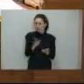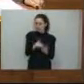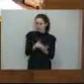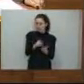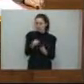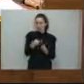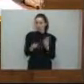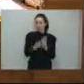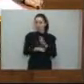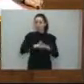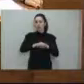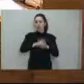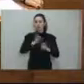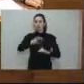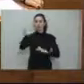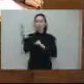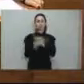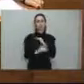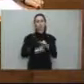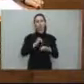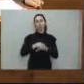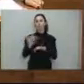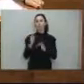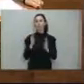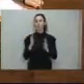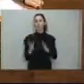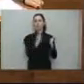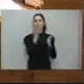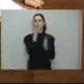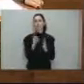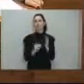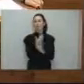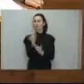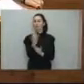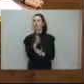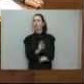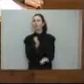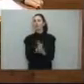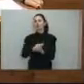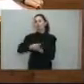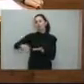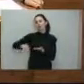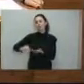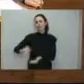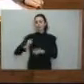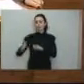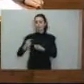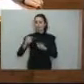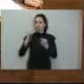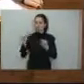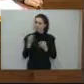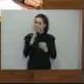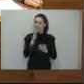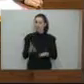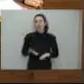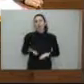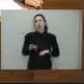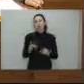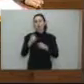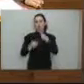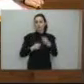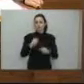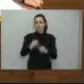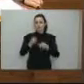la ley y lo hagan en el plazo o en el periodo de 30 días. Nos parece que eso es ayudar a las familias, a